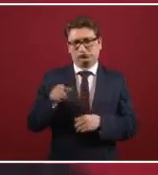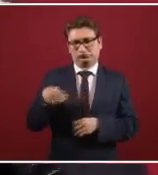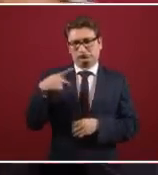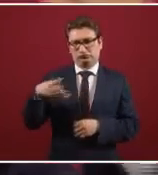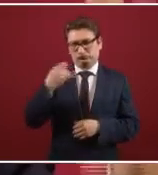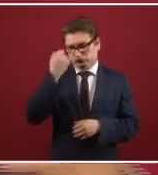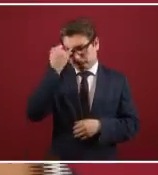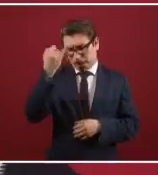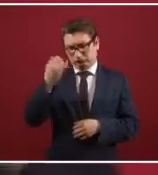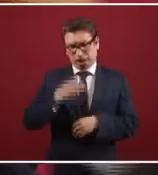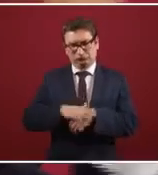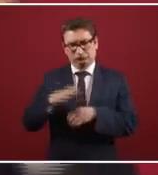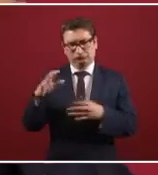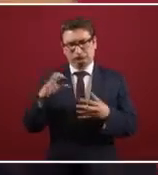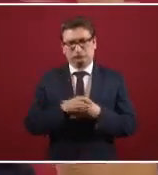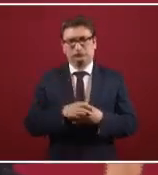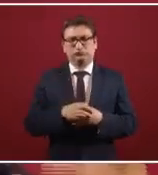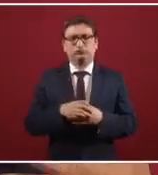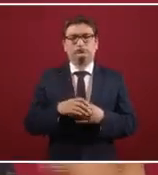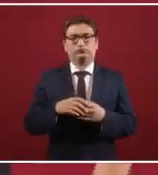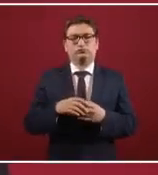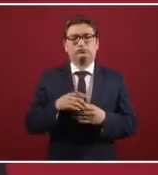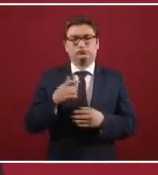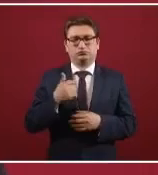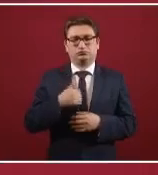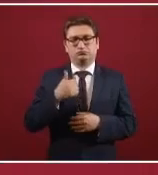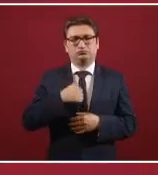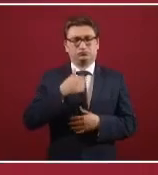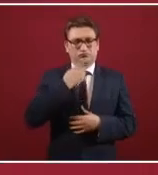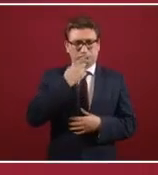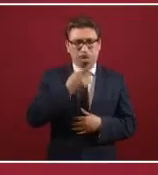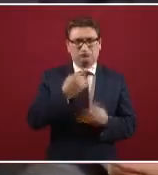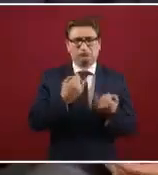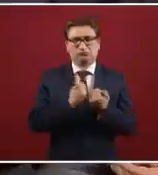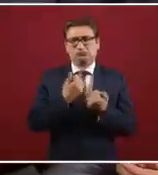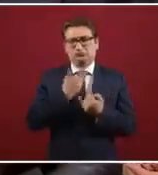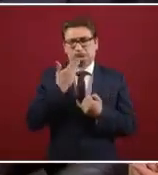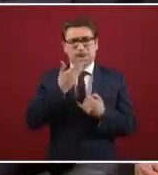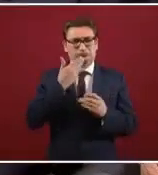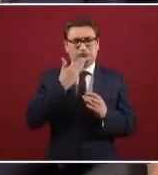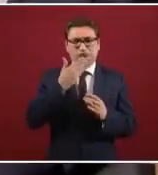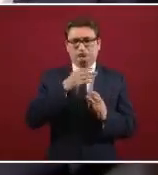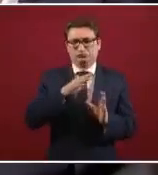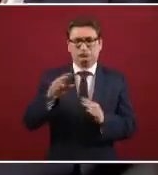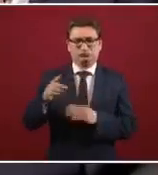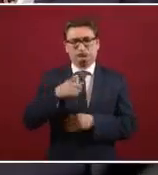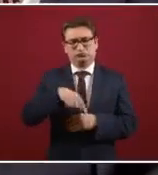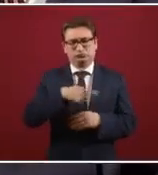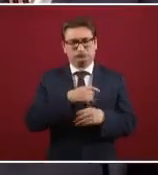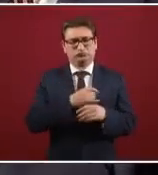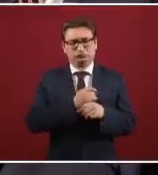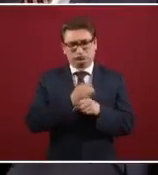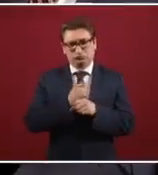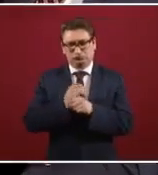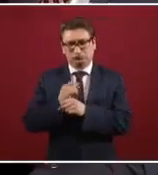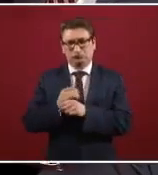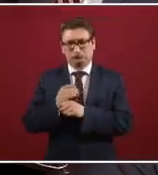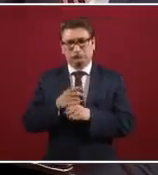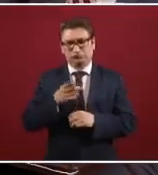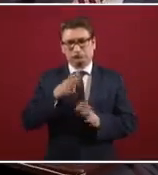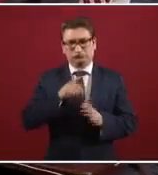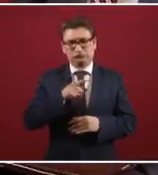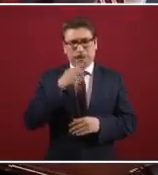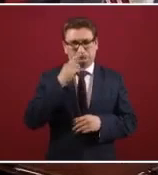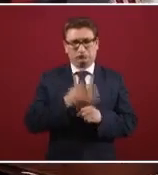no quiero hablar de las escuelas ese es un asunto de ustedes de investigarlo porque yo tengo que ser